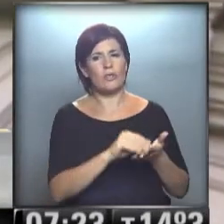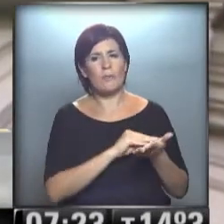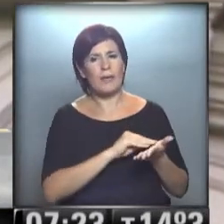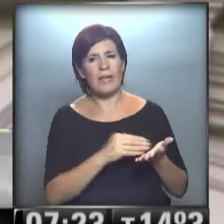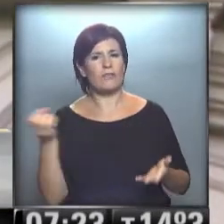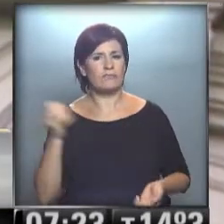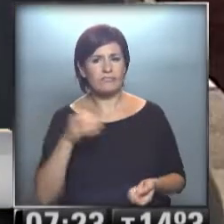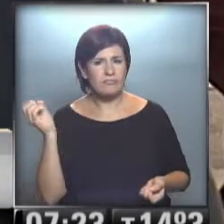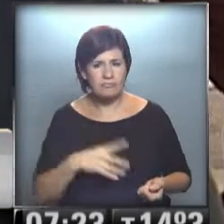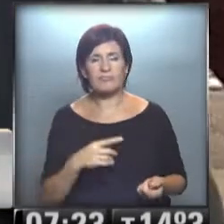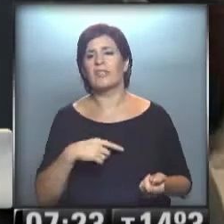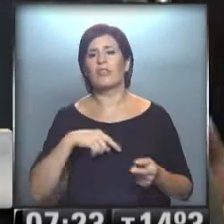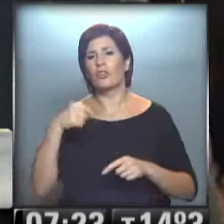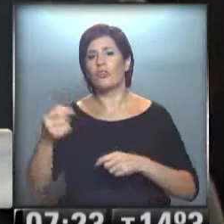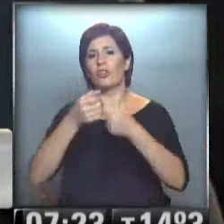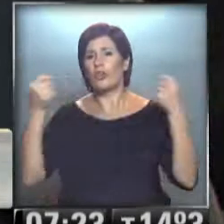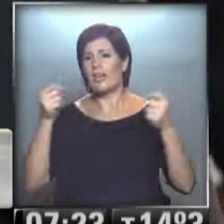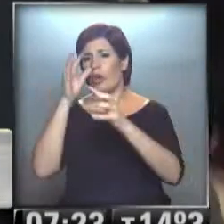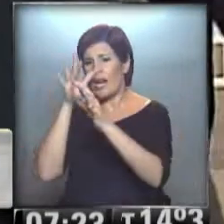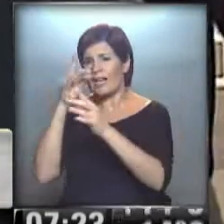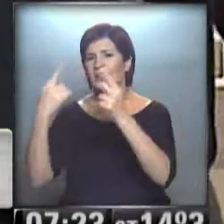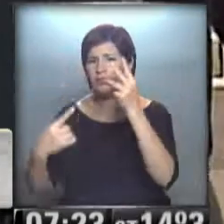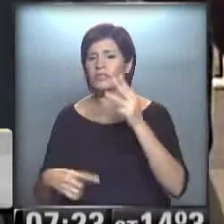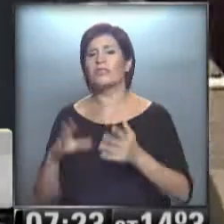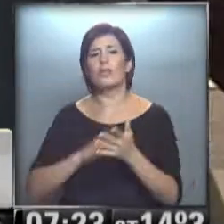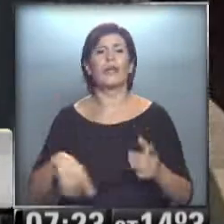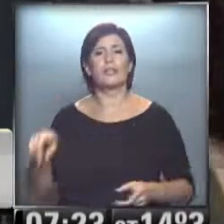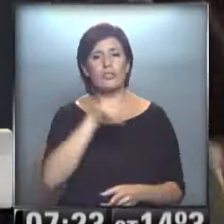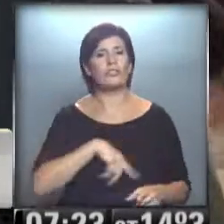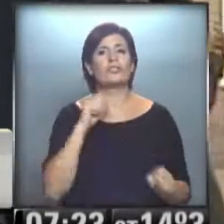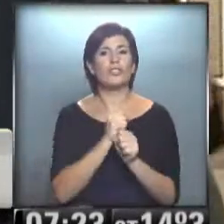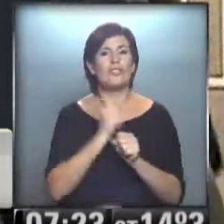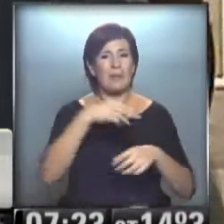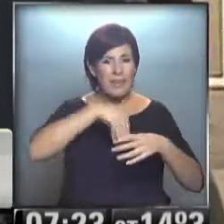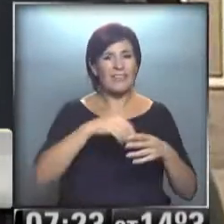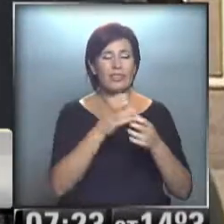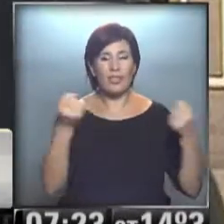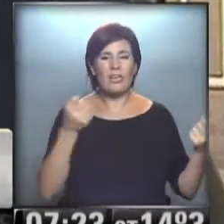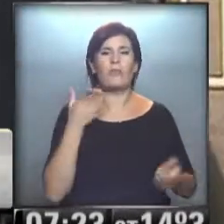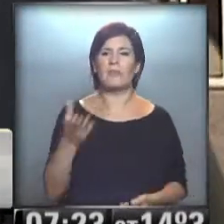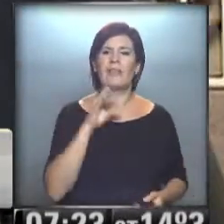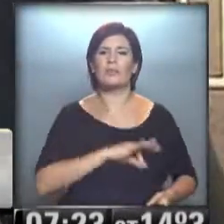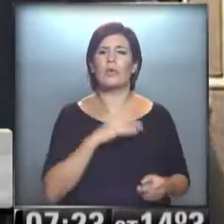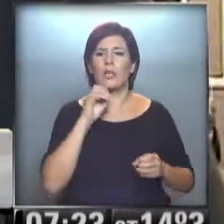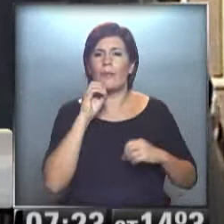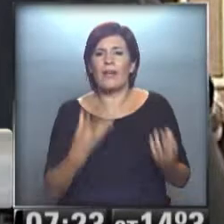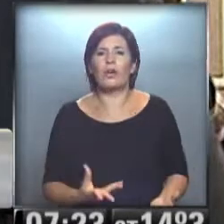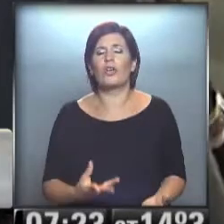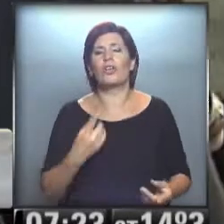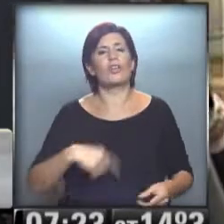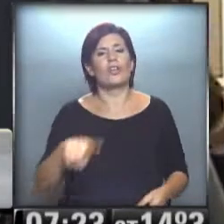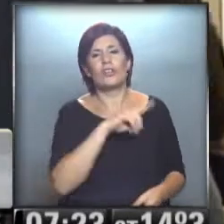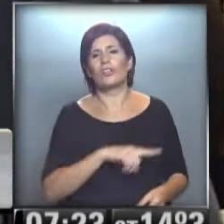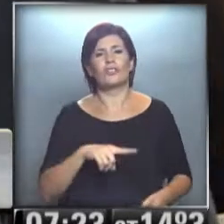La Prensa, Clarín, que todos los que trabajamos ahí estamos haciendo un reclamo por reajustes salariales. Éramos el que no